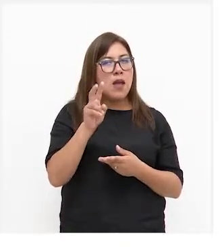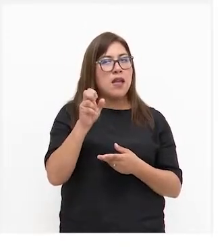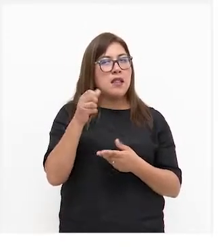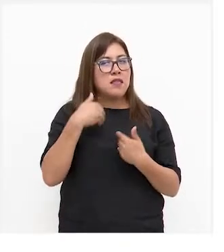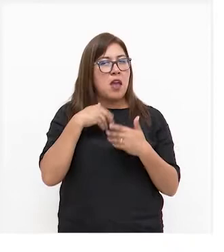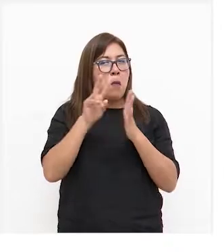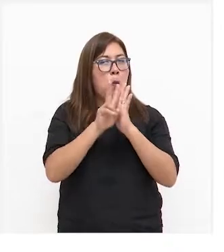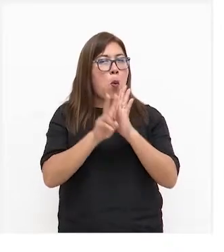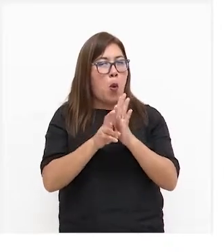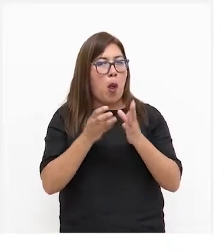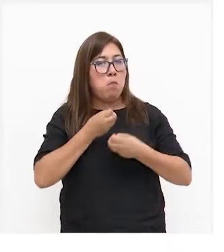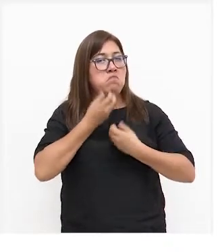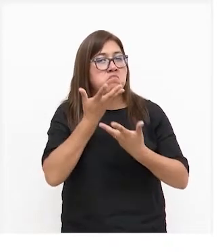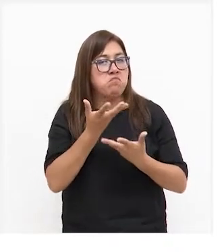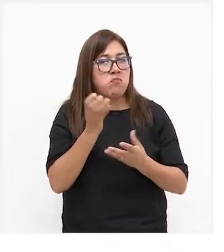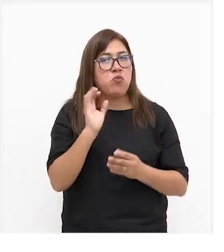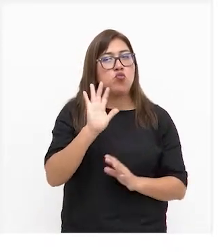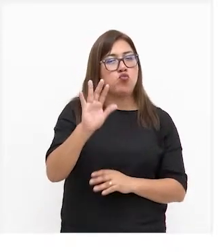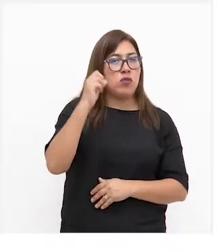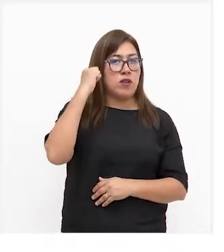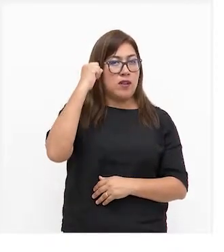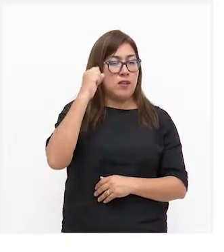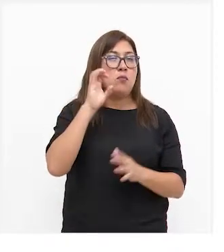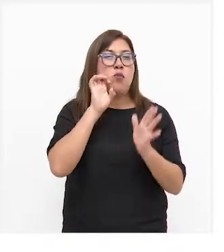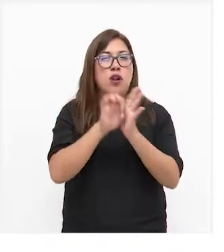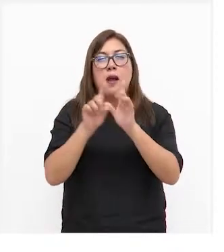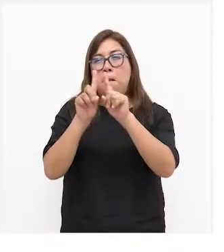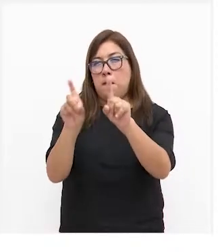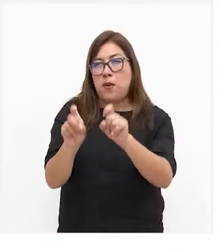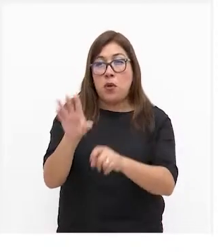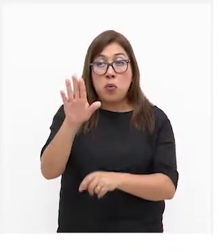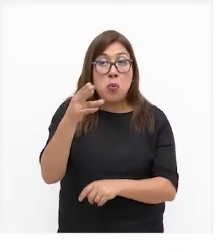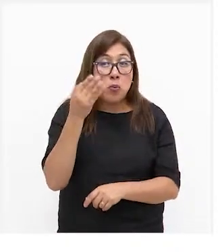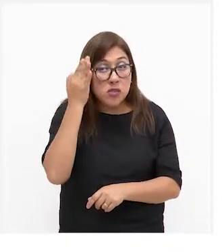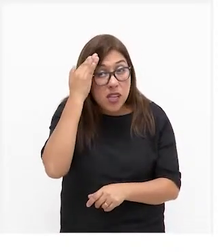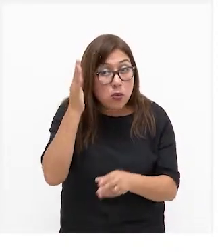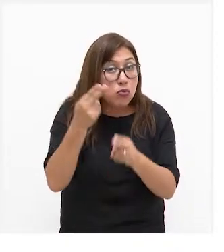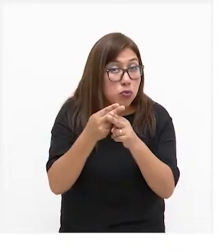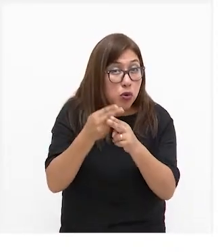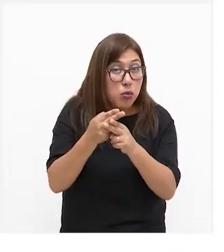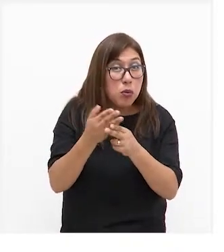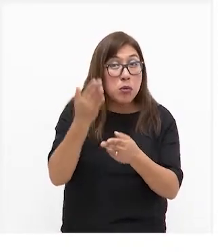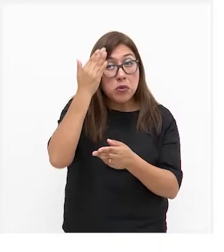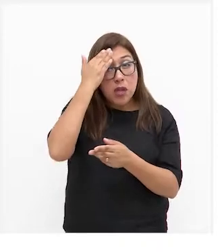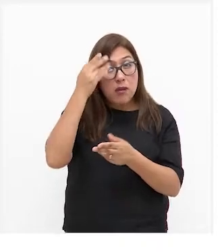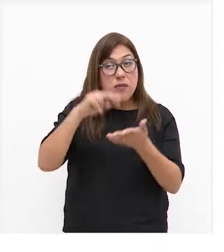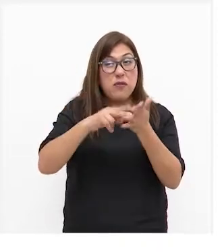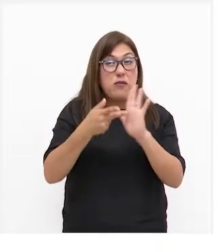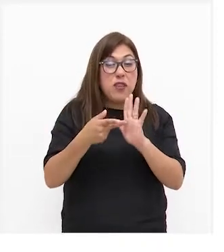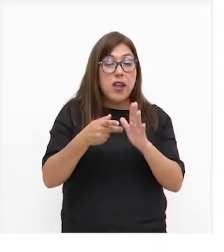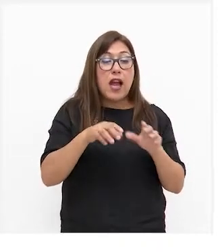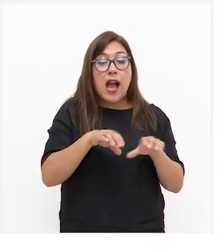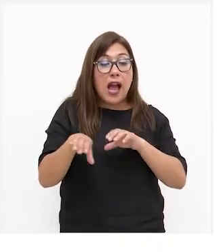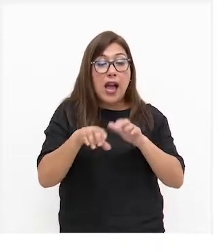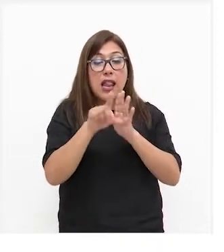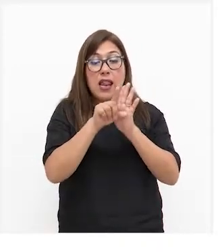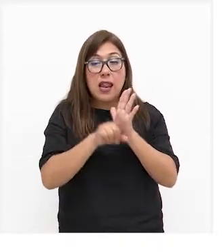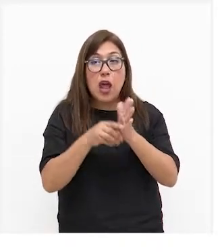voluntad en el derecho. Por ejemplo, se debería preguntar si conoce su nombre, si entiende los actos